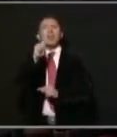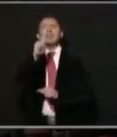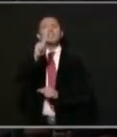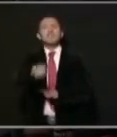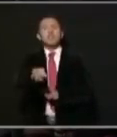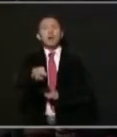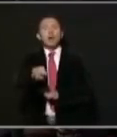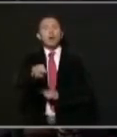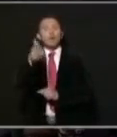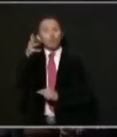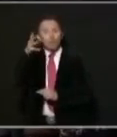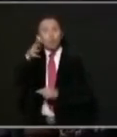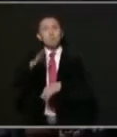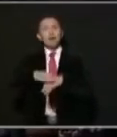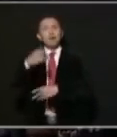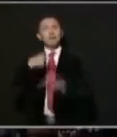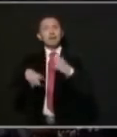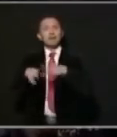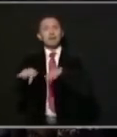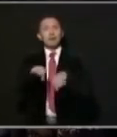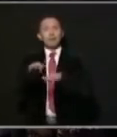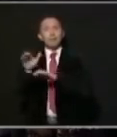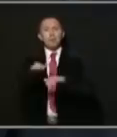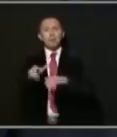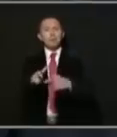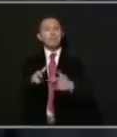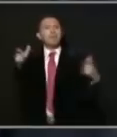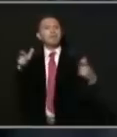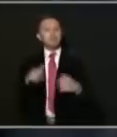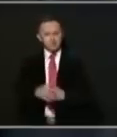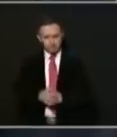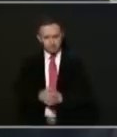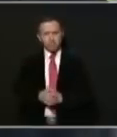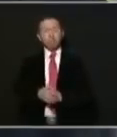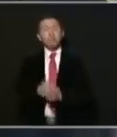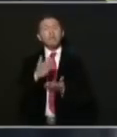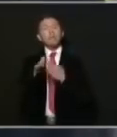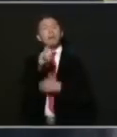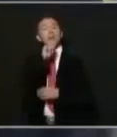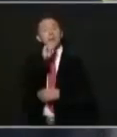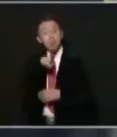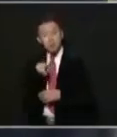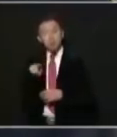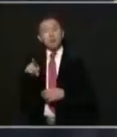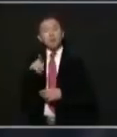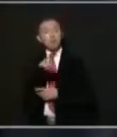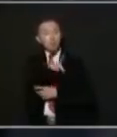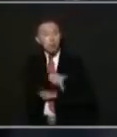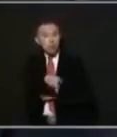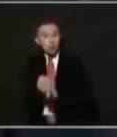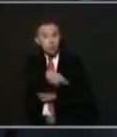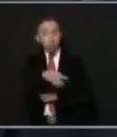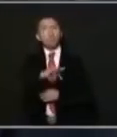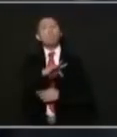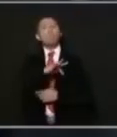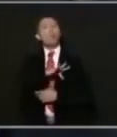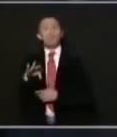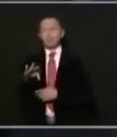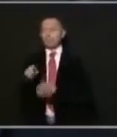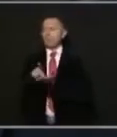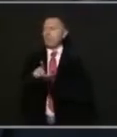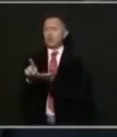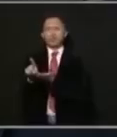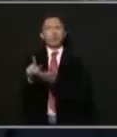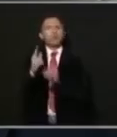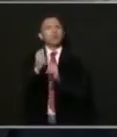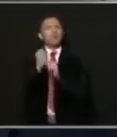también el pueblo va a tener este medio de transporte. Van a haber trenes de